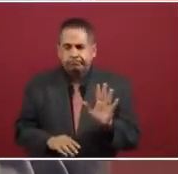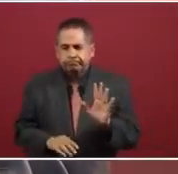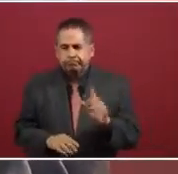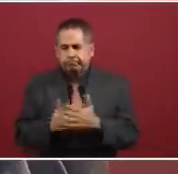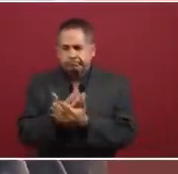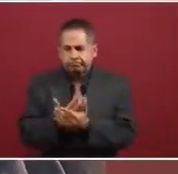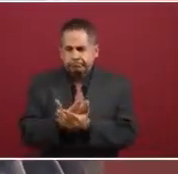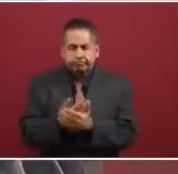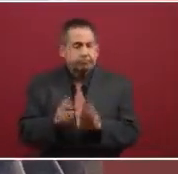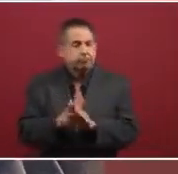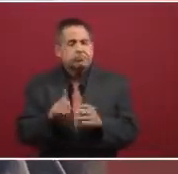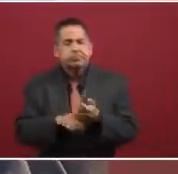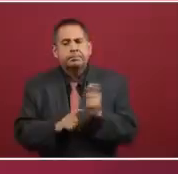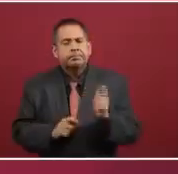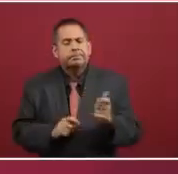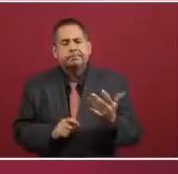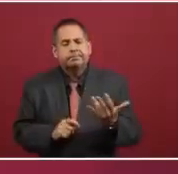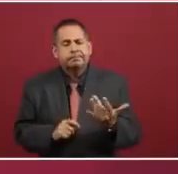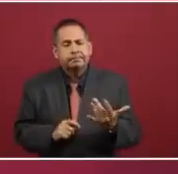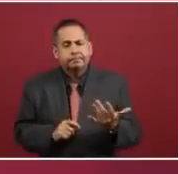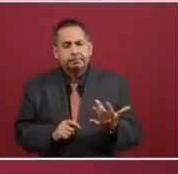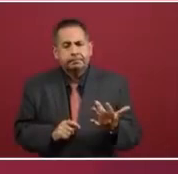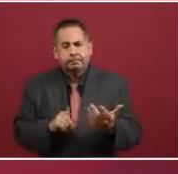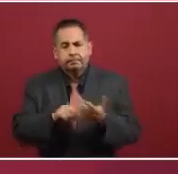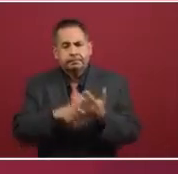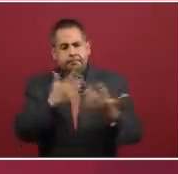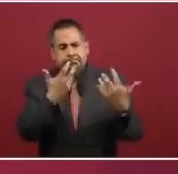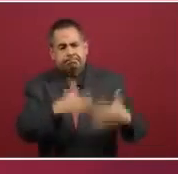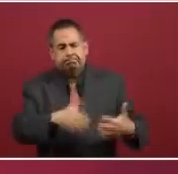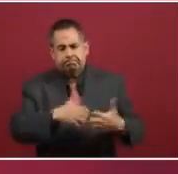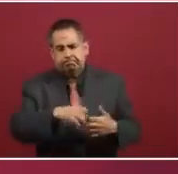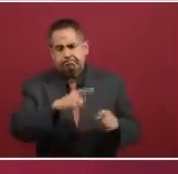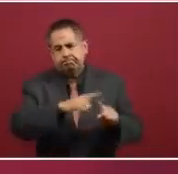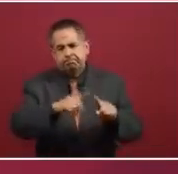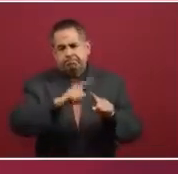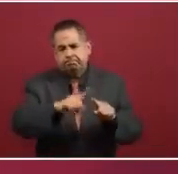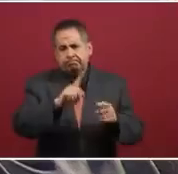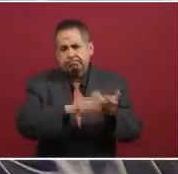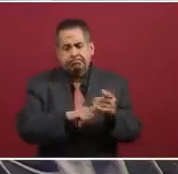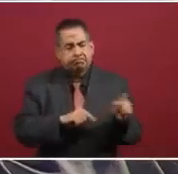lo tienen fundamentalmente las empresas que